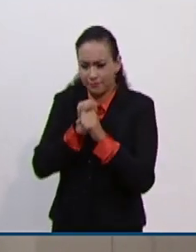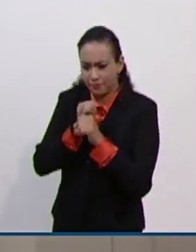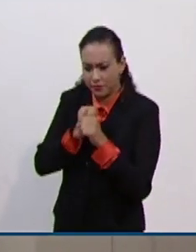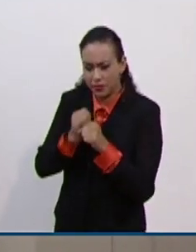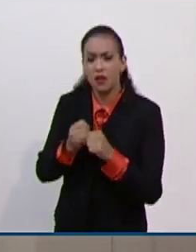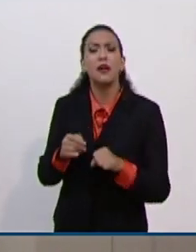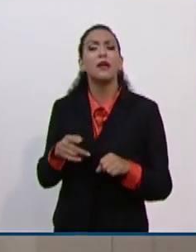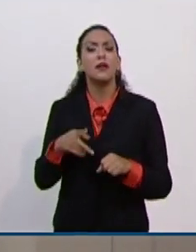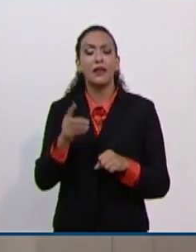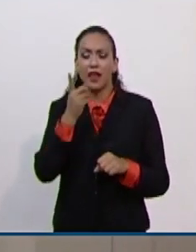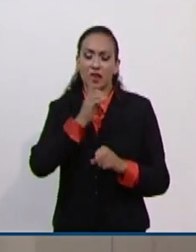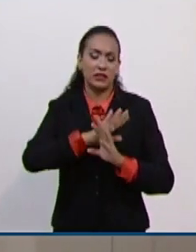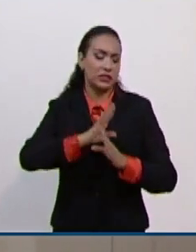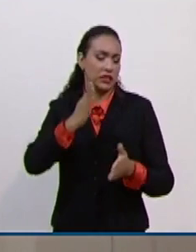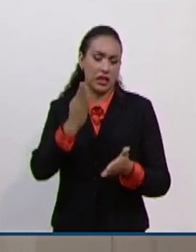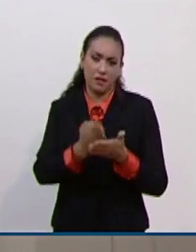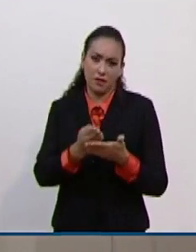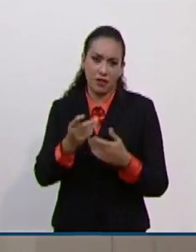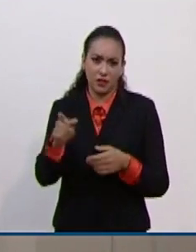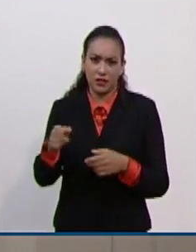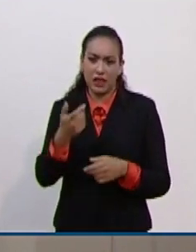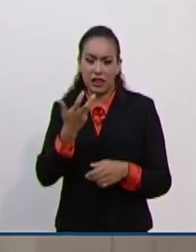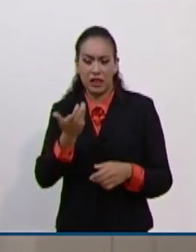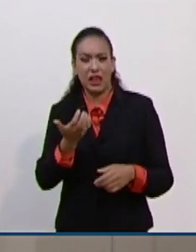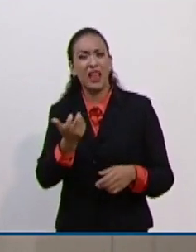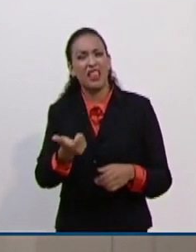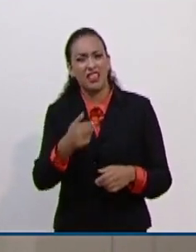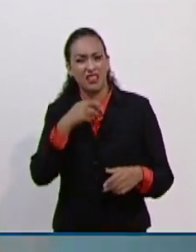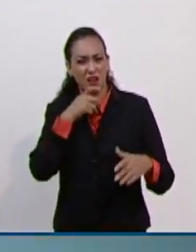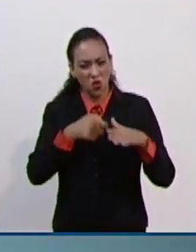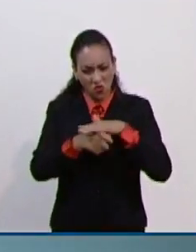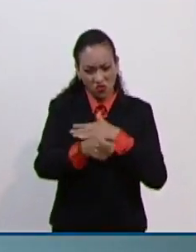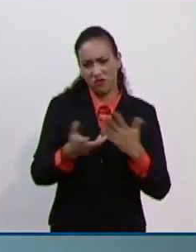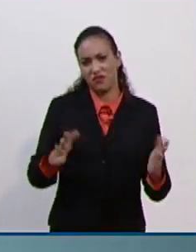política de cero tolerancia a la corrupción en la Secretaría.